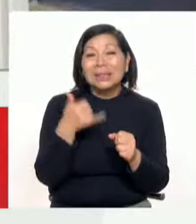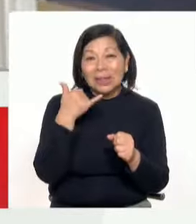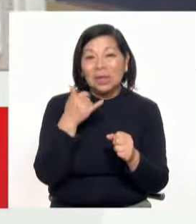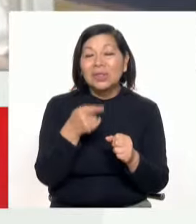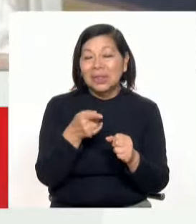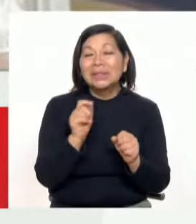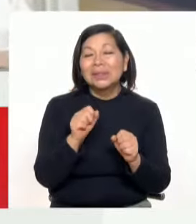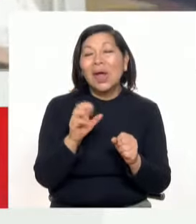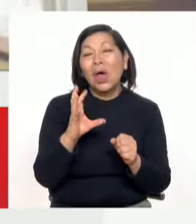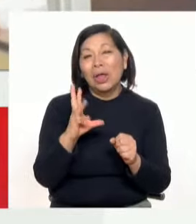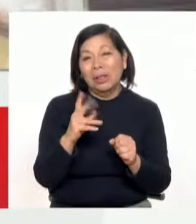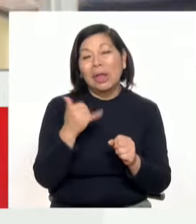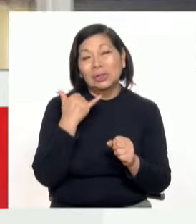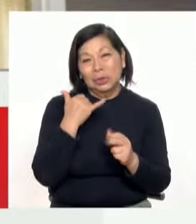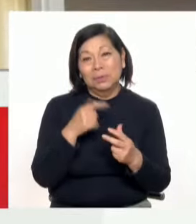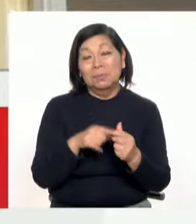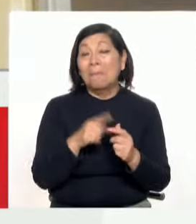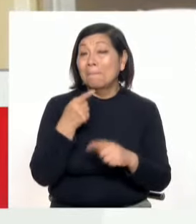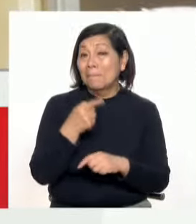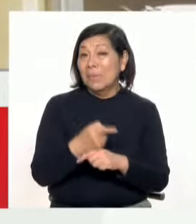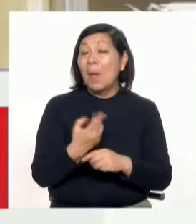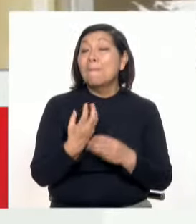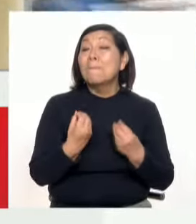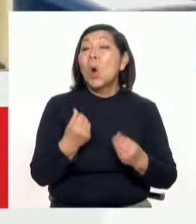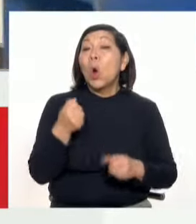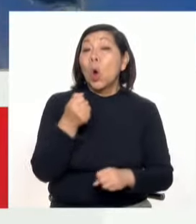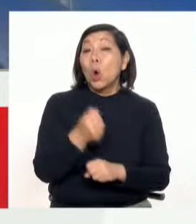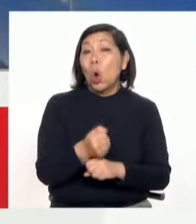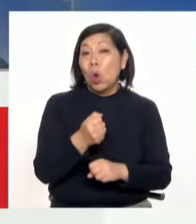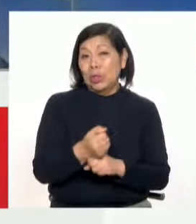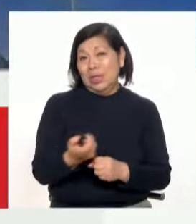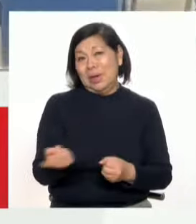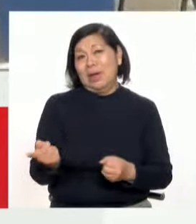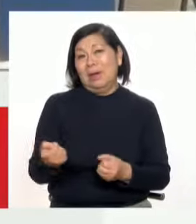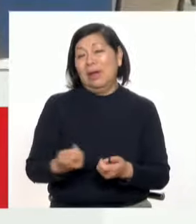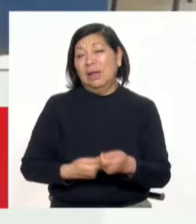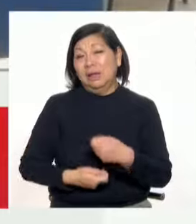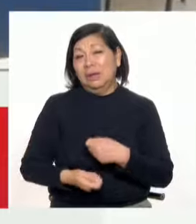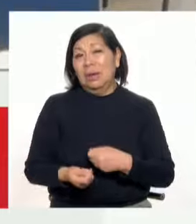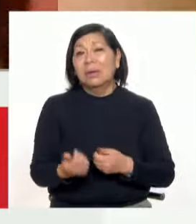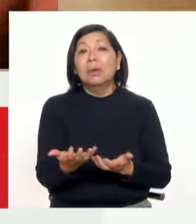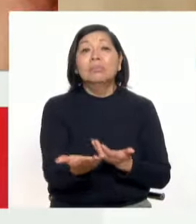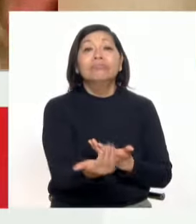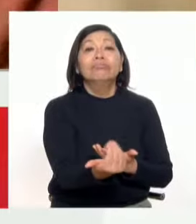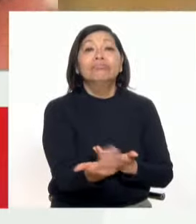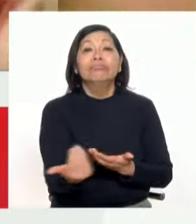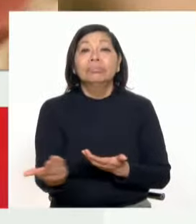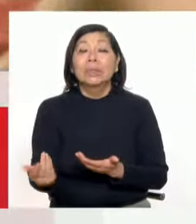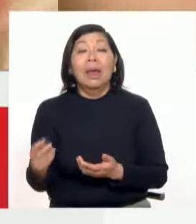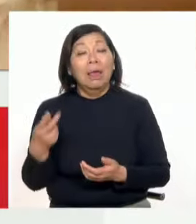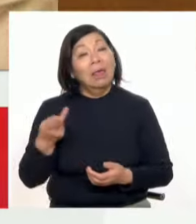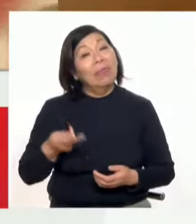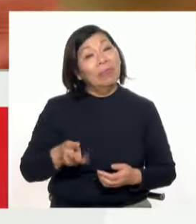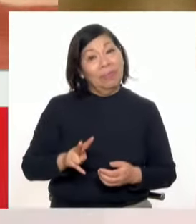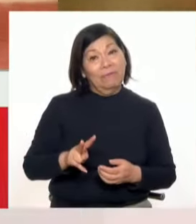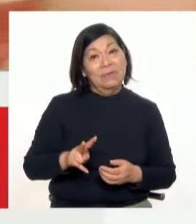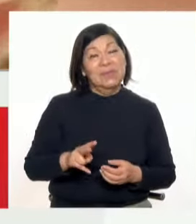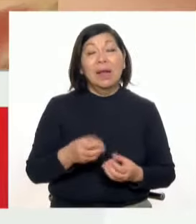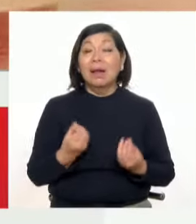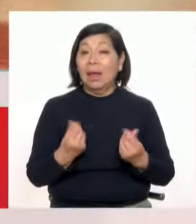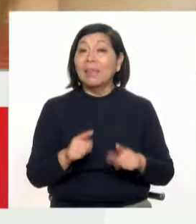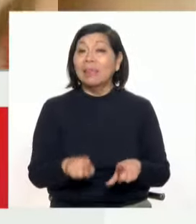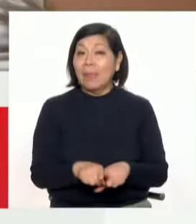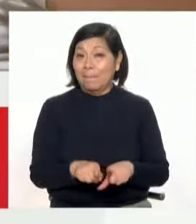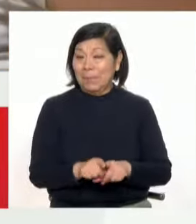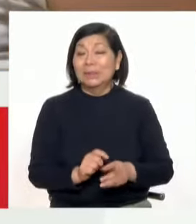serán robados y enfrentaría una acusación por el delito contra el patrimonio en la modalidad de receptación agravada. Y hay que señalar también,